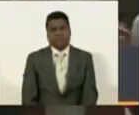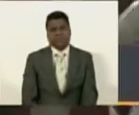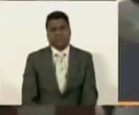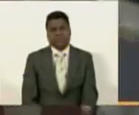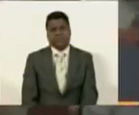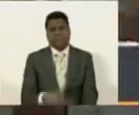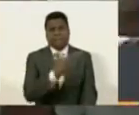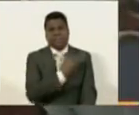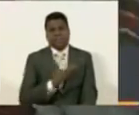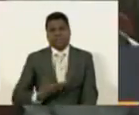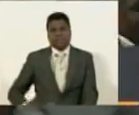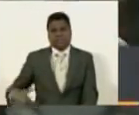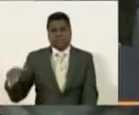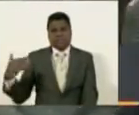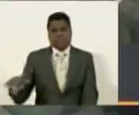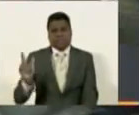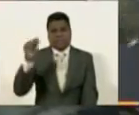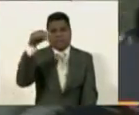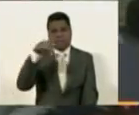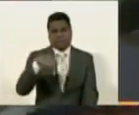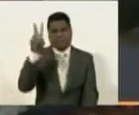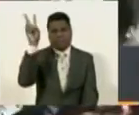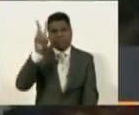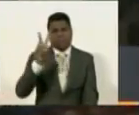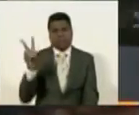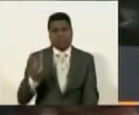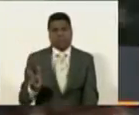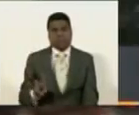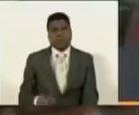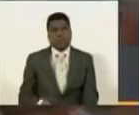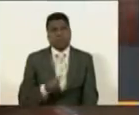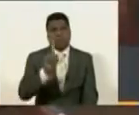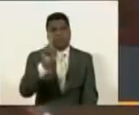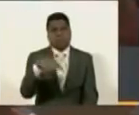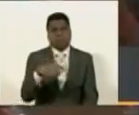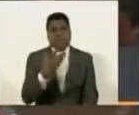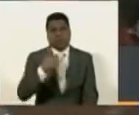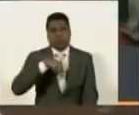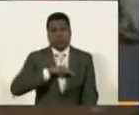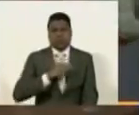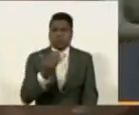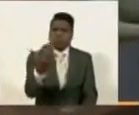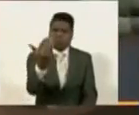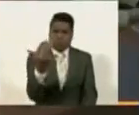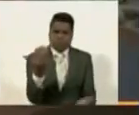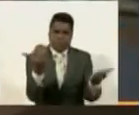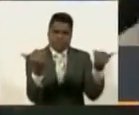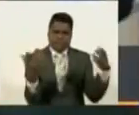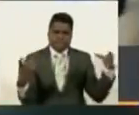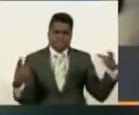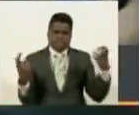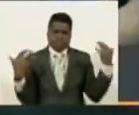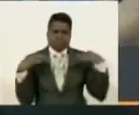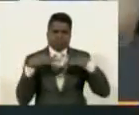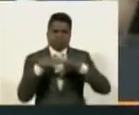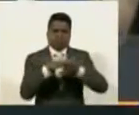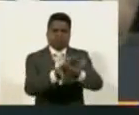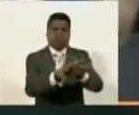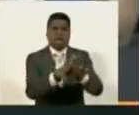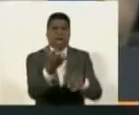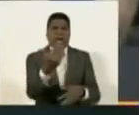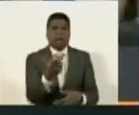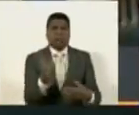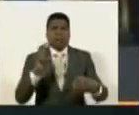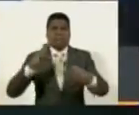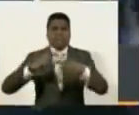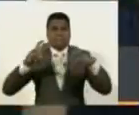la República Bolivariana de Venezuela, y al cual hemos acudido todos y todas, vanguardia